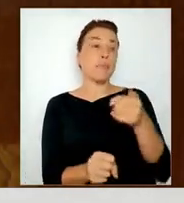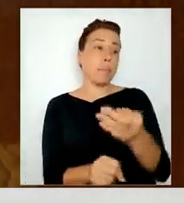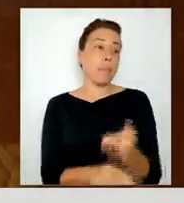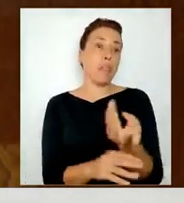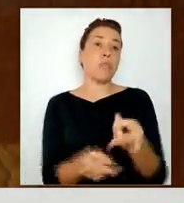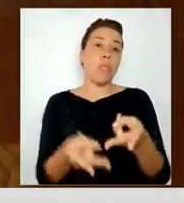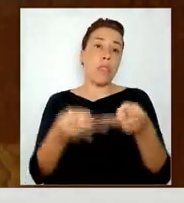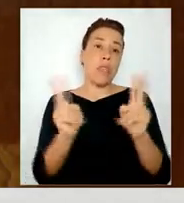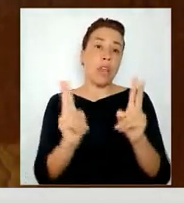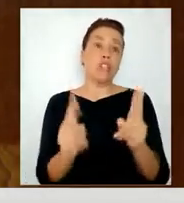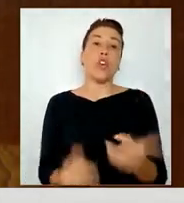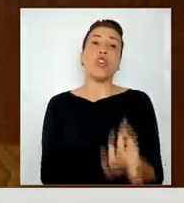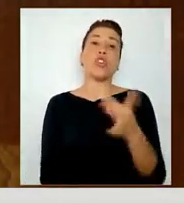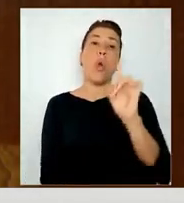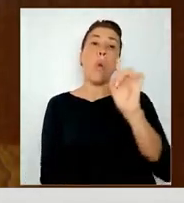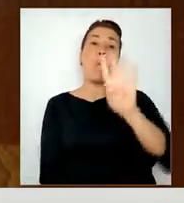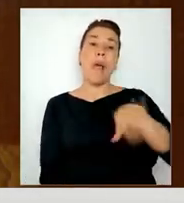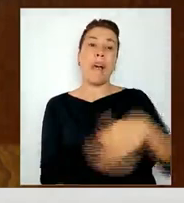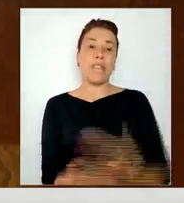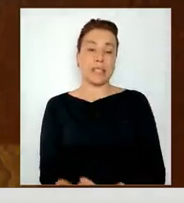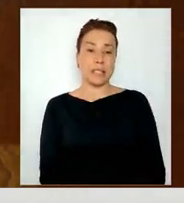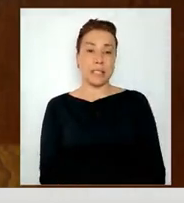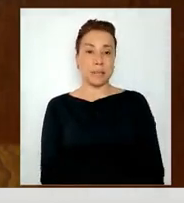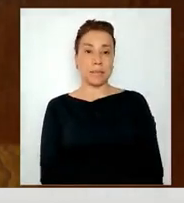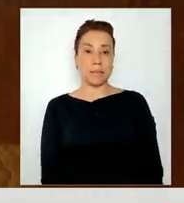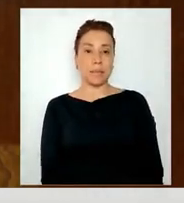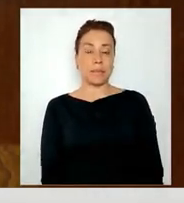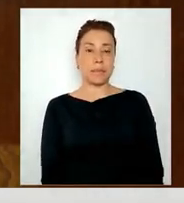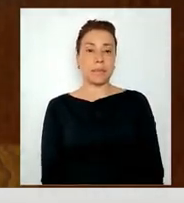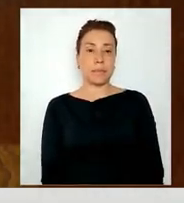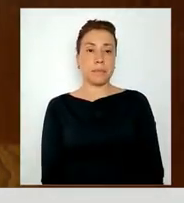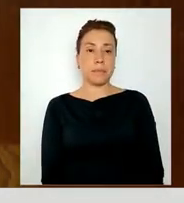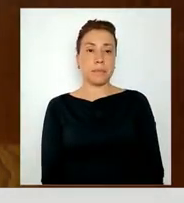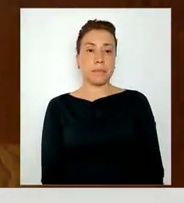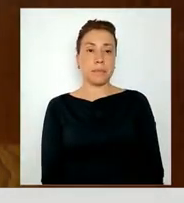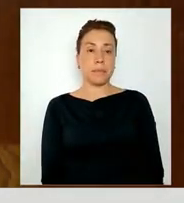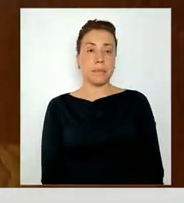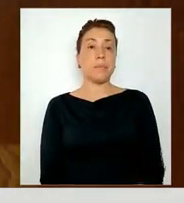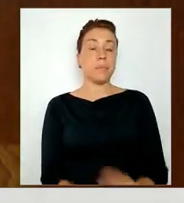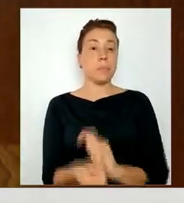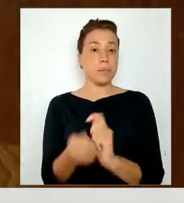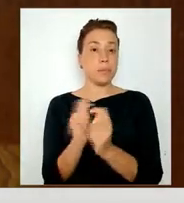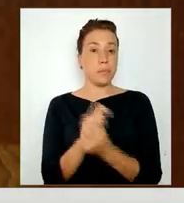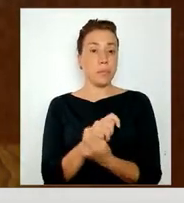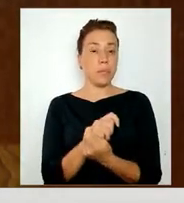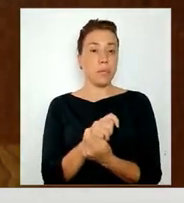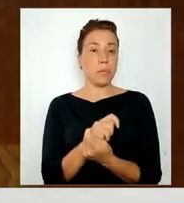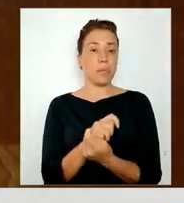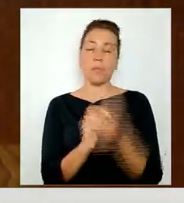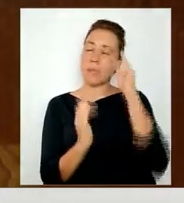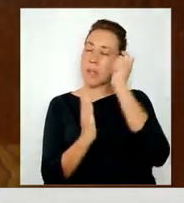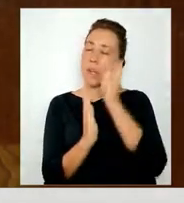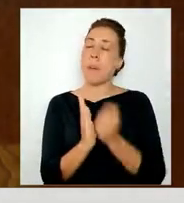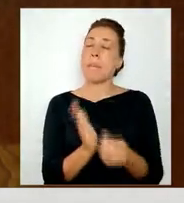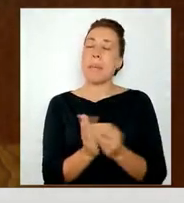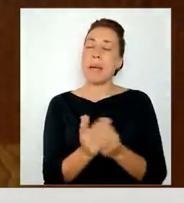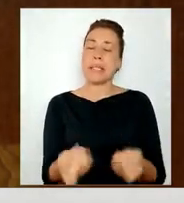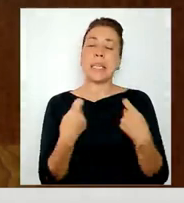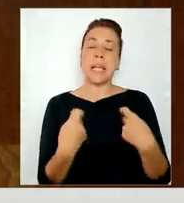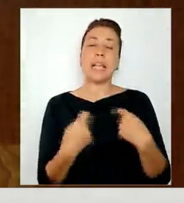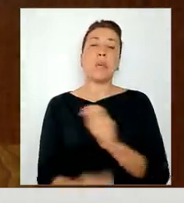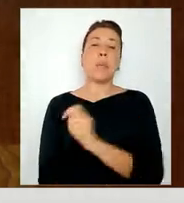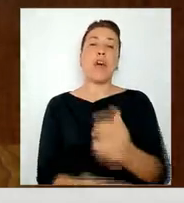vez portales modificaciones se proyecta un mayor gasto en remuneraciones de cuatro